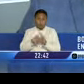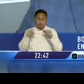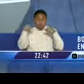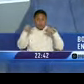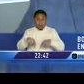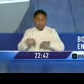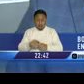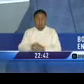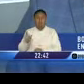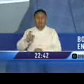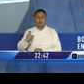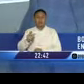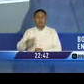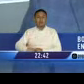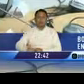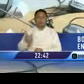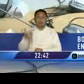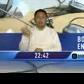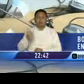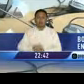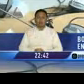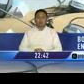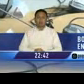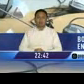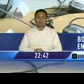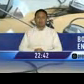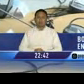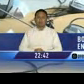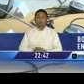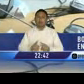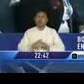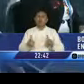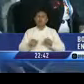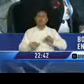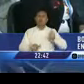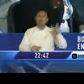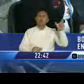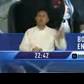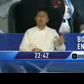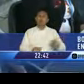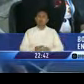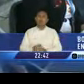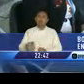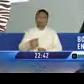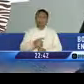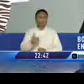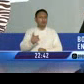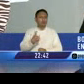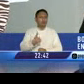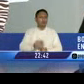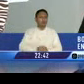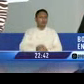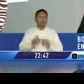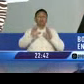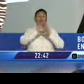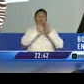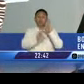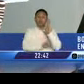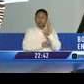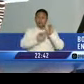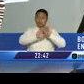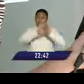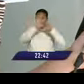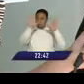donde ellos necesitan hacer uso del legítimo de la fuerza. Pero hay quienes insisten en que esto no debería darse. En la Constitución es clara, la